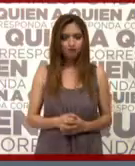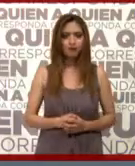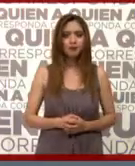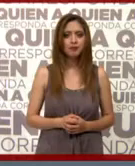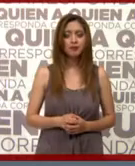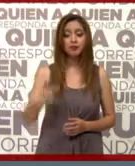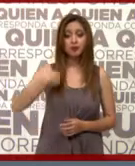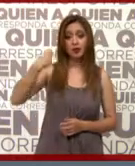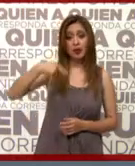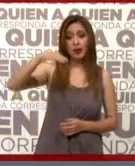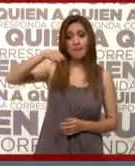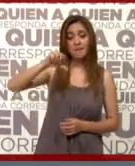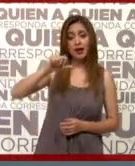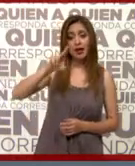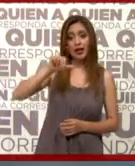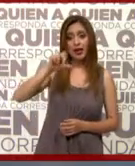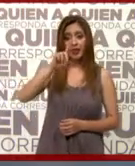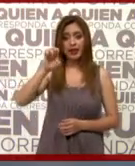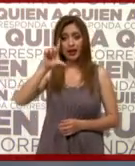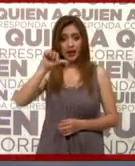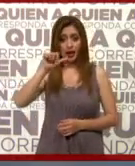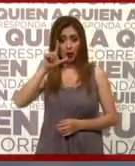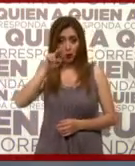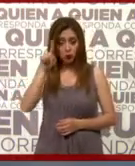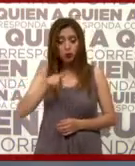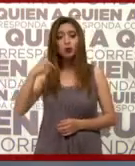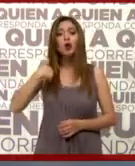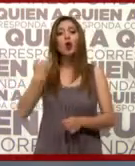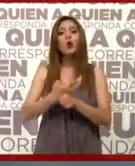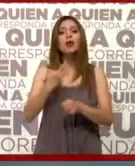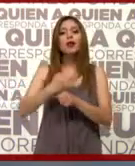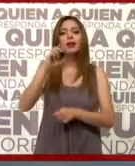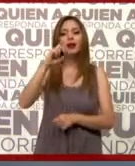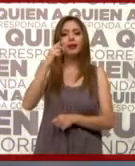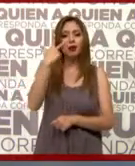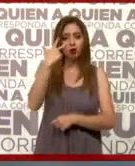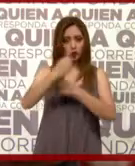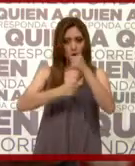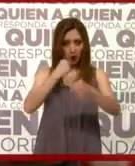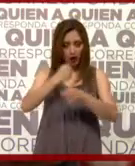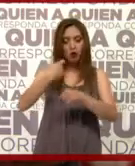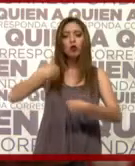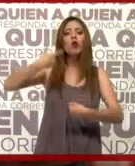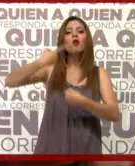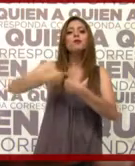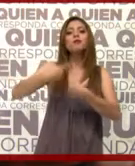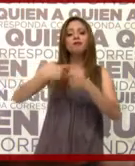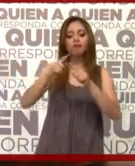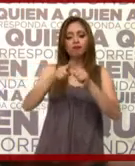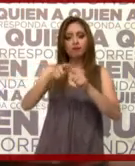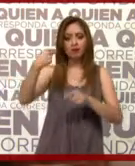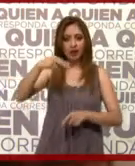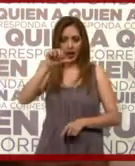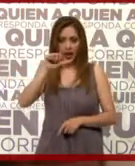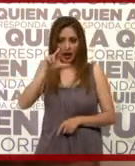Yo me llamo María de la Luz Martínez Torres, tengo 38 años, tengo artritis reumatoide.